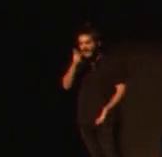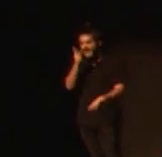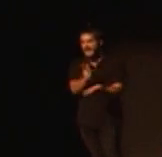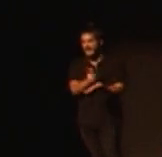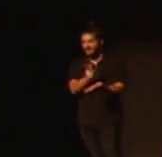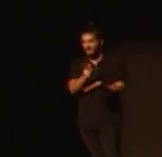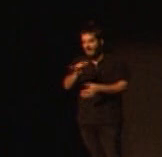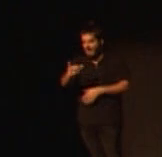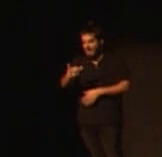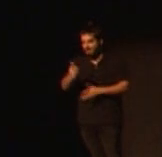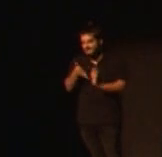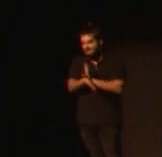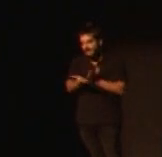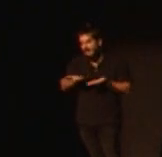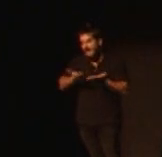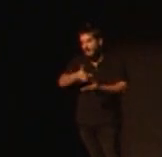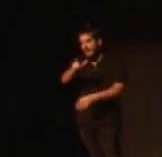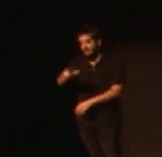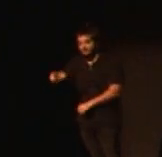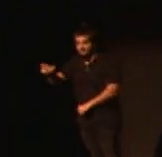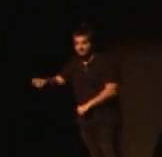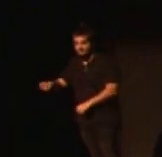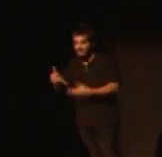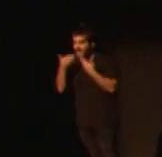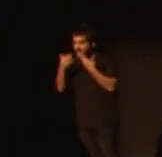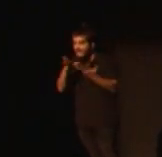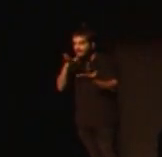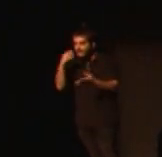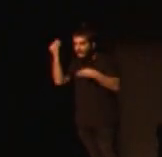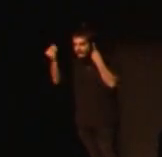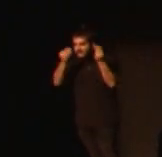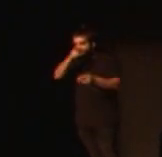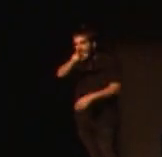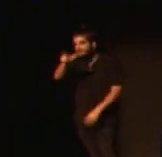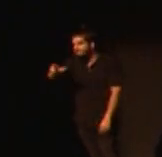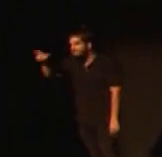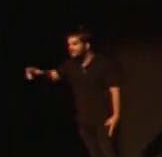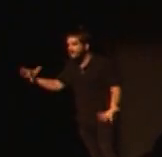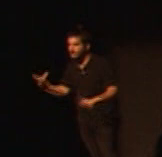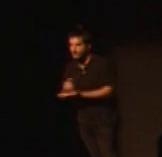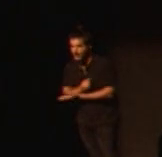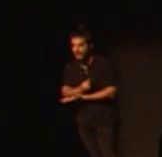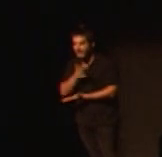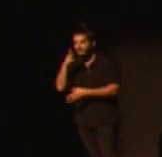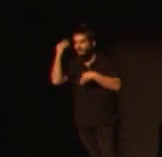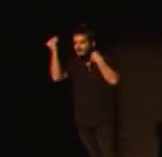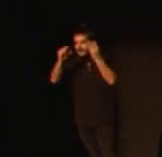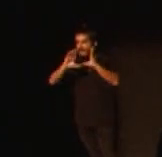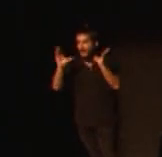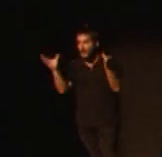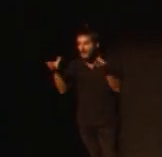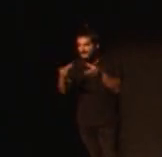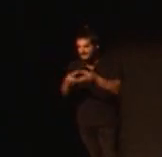ayudar a la gente. Gracias por pensar en plural, por soñar en plural, por creer que el colectivo está siempre por encima del yo,